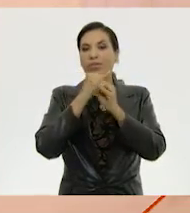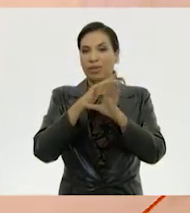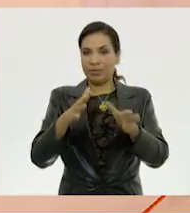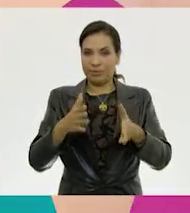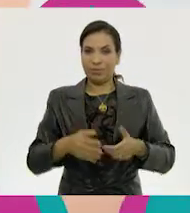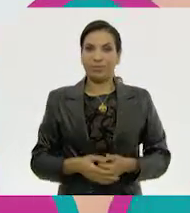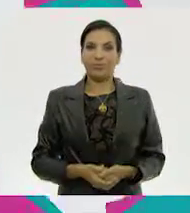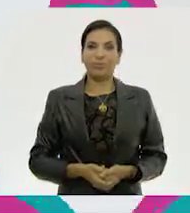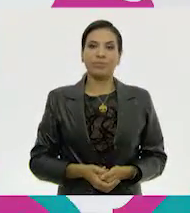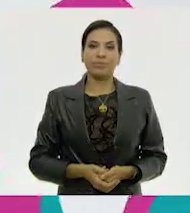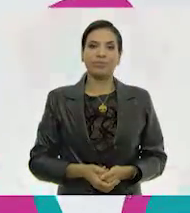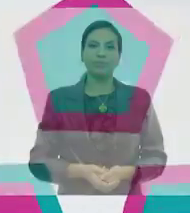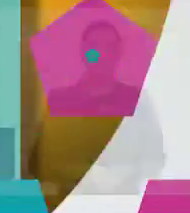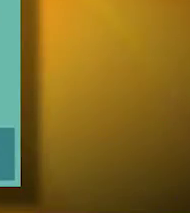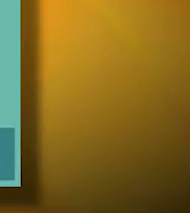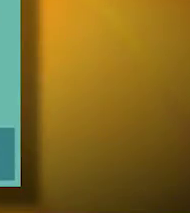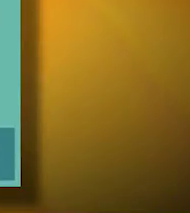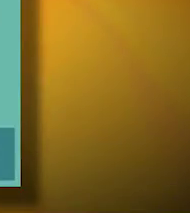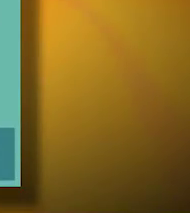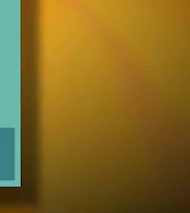información.